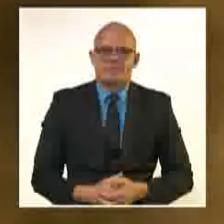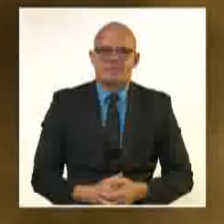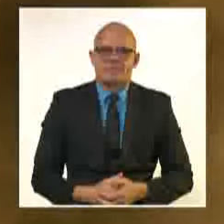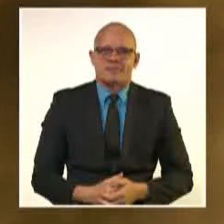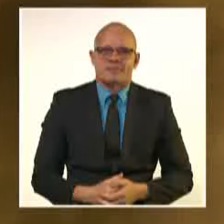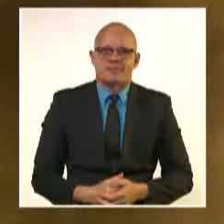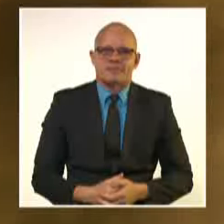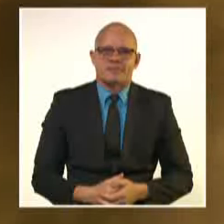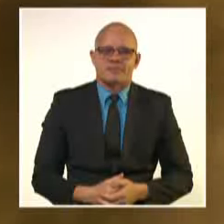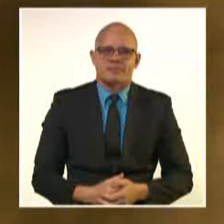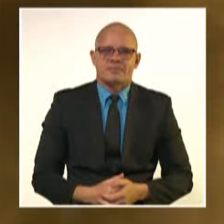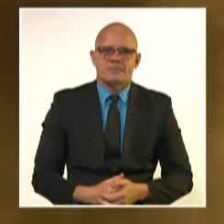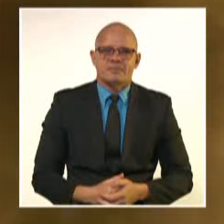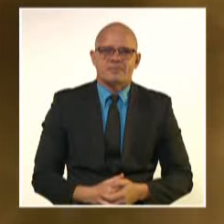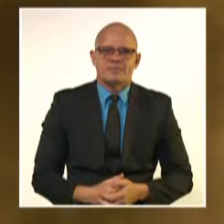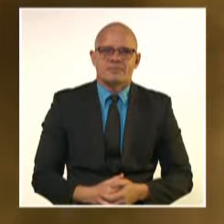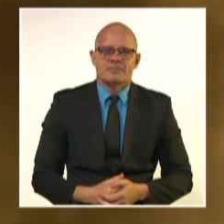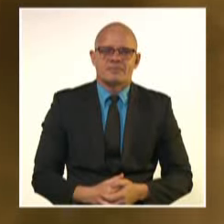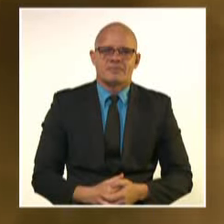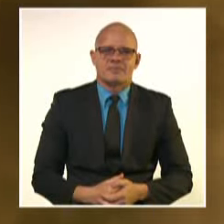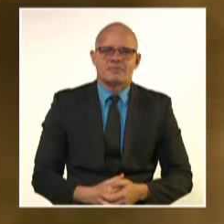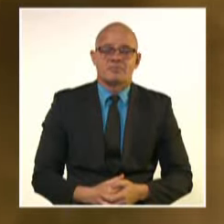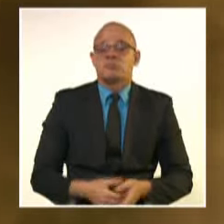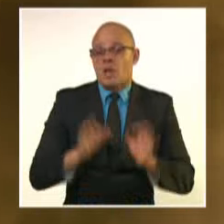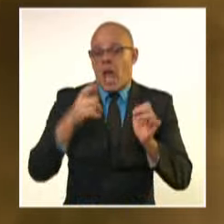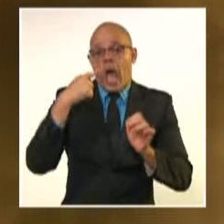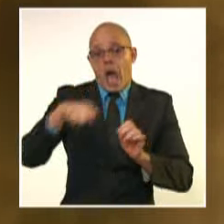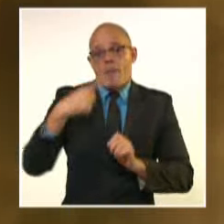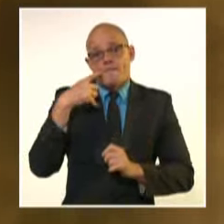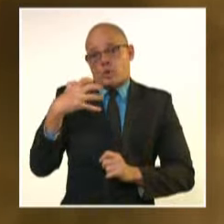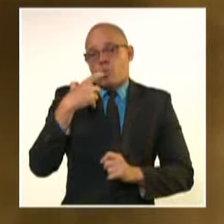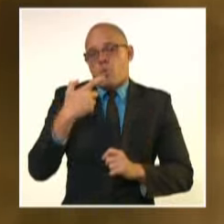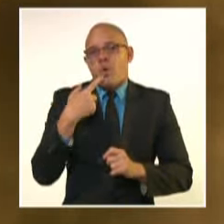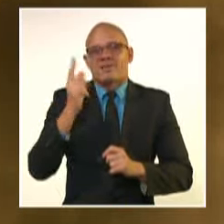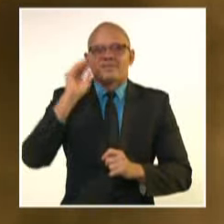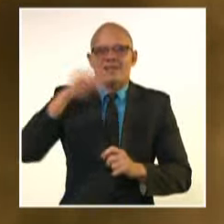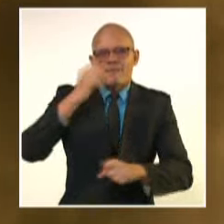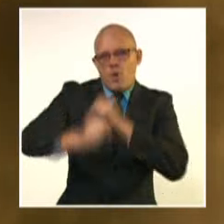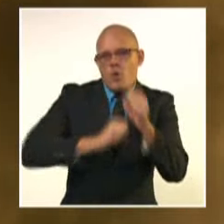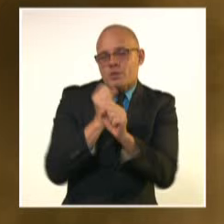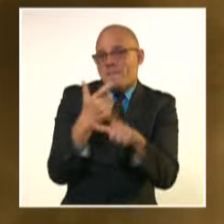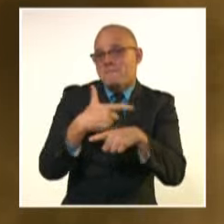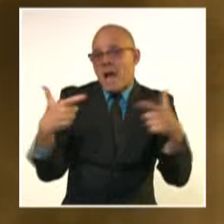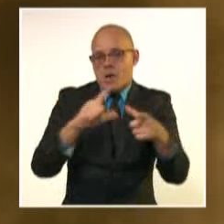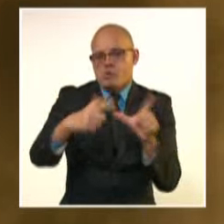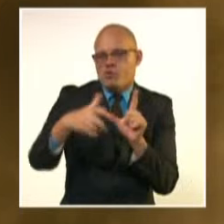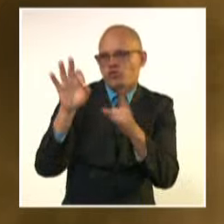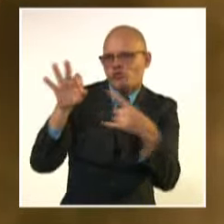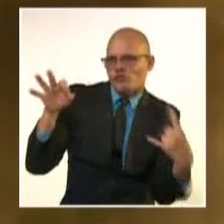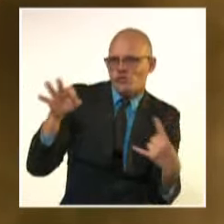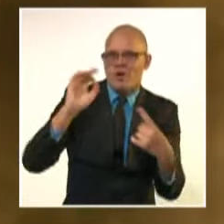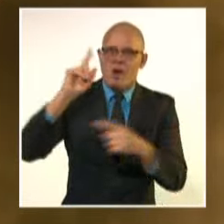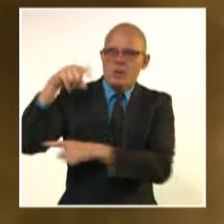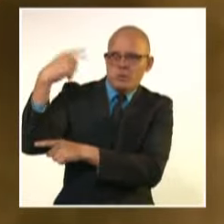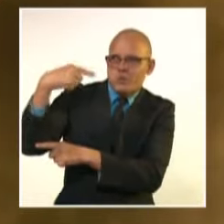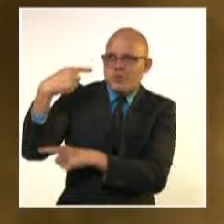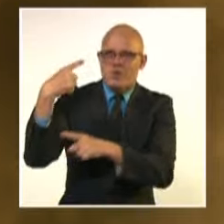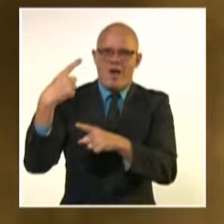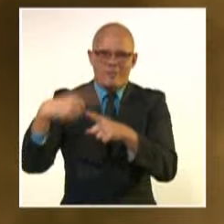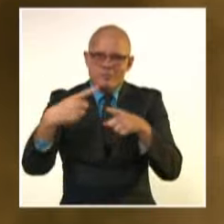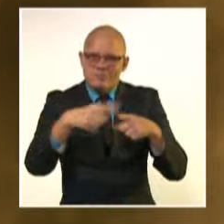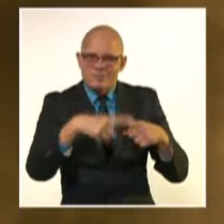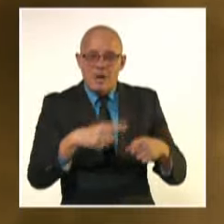El incremento de las fuentes renovables de energía resulta clave para nuestro futuro. También lo es la protección de uno de los sistemas naturales